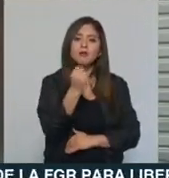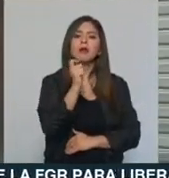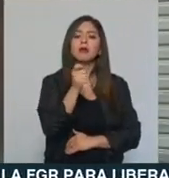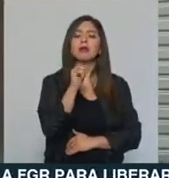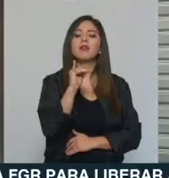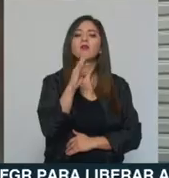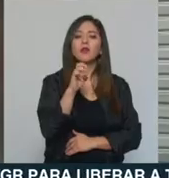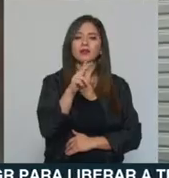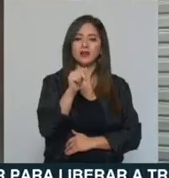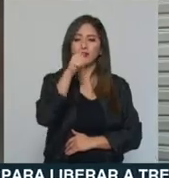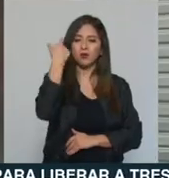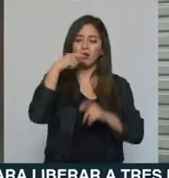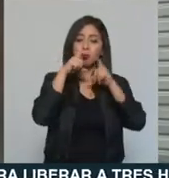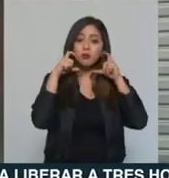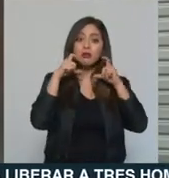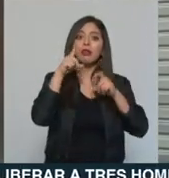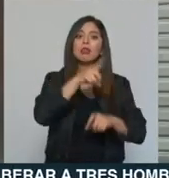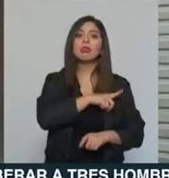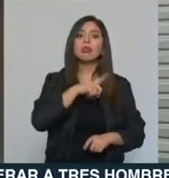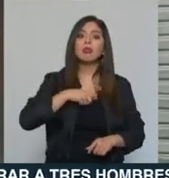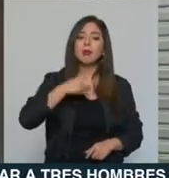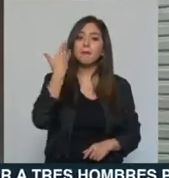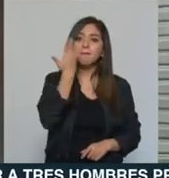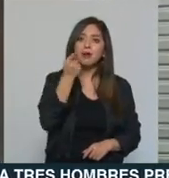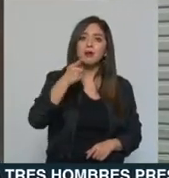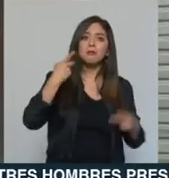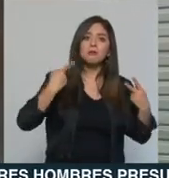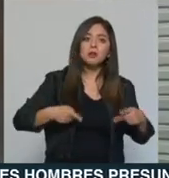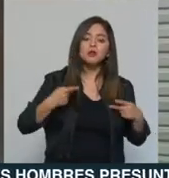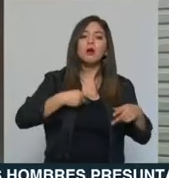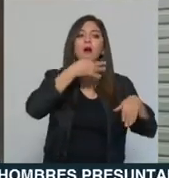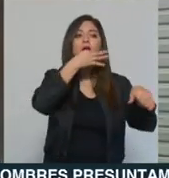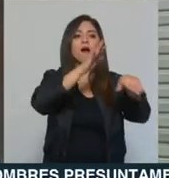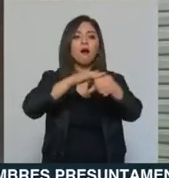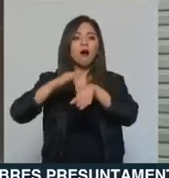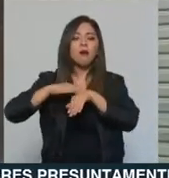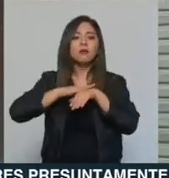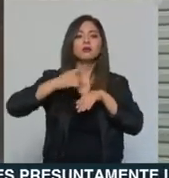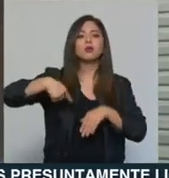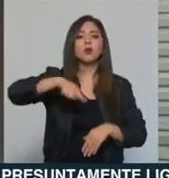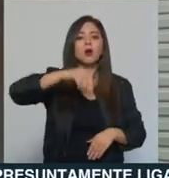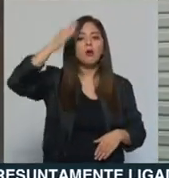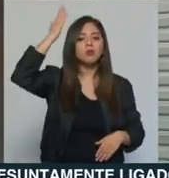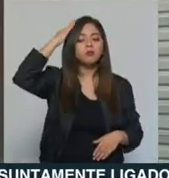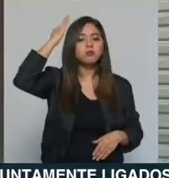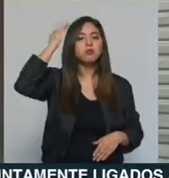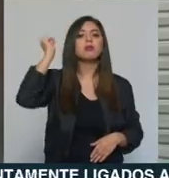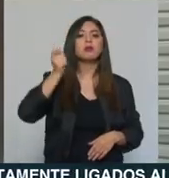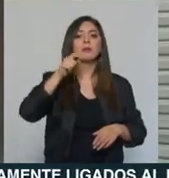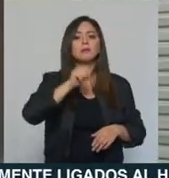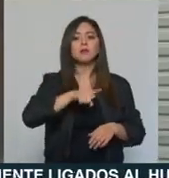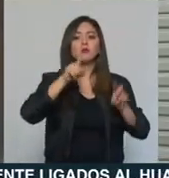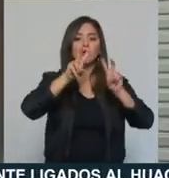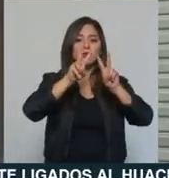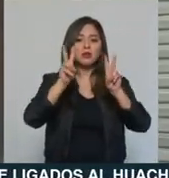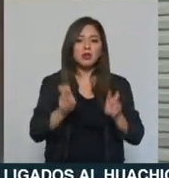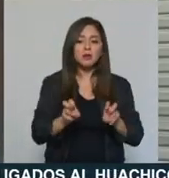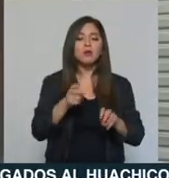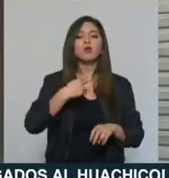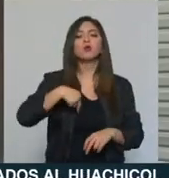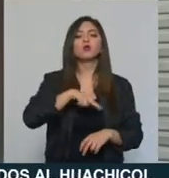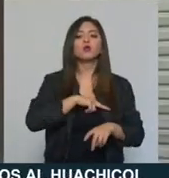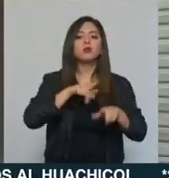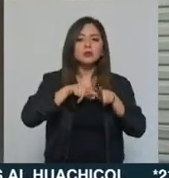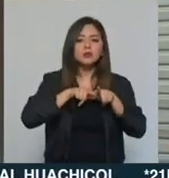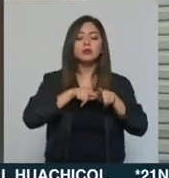Recordarle a la ciudadanía que debe estar muy pendiente de los avisos que den las autoridades en cuanto a este tema. Y pues nosotros